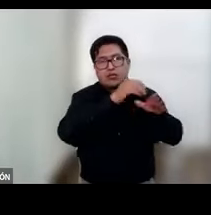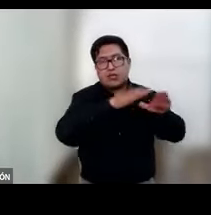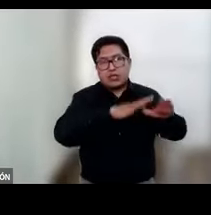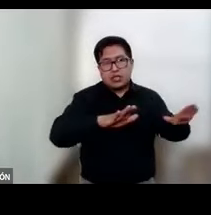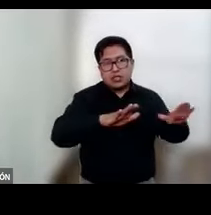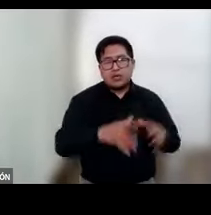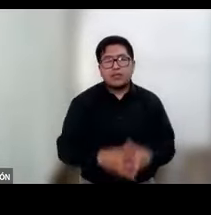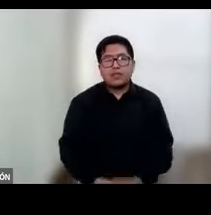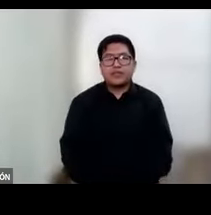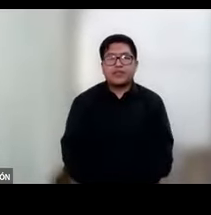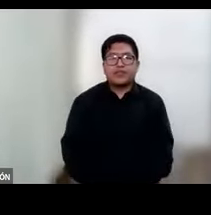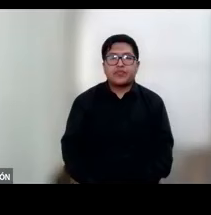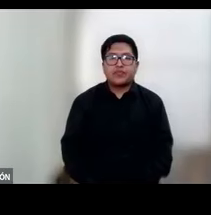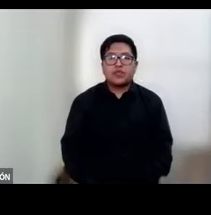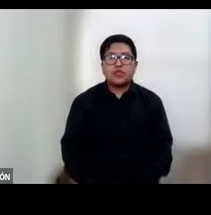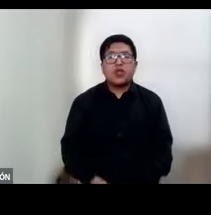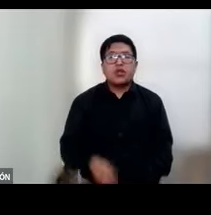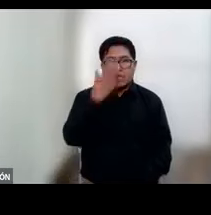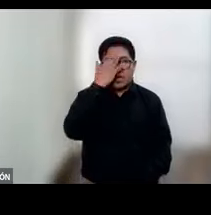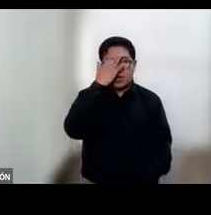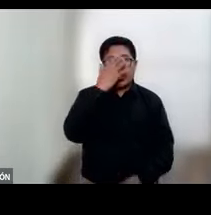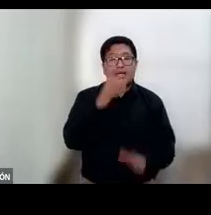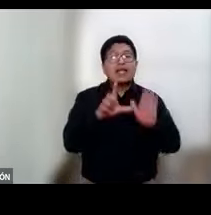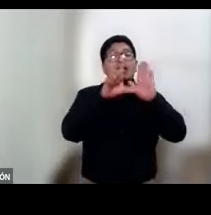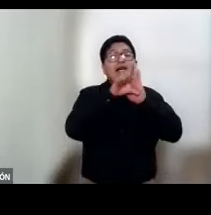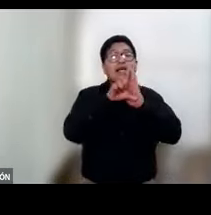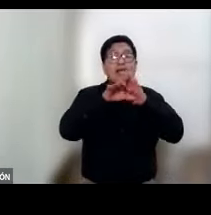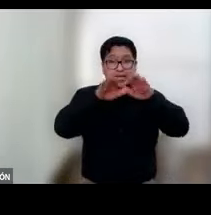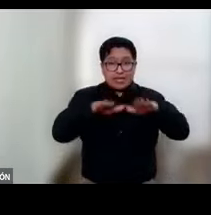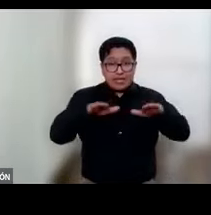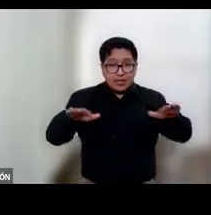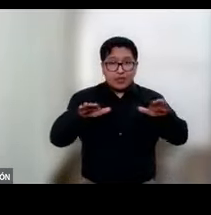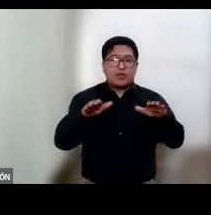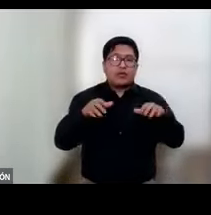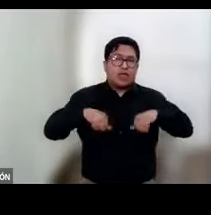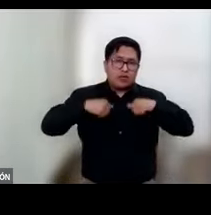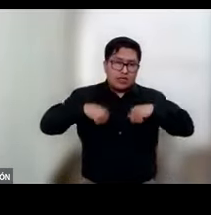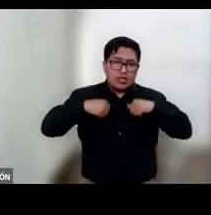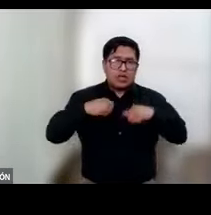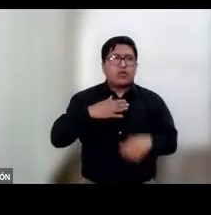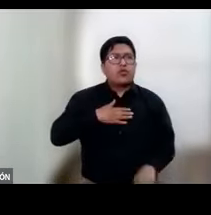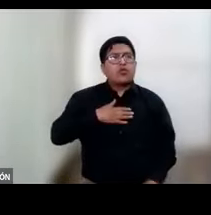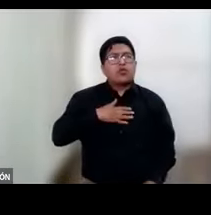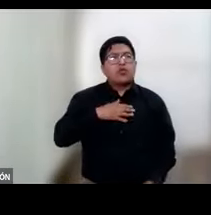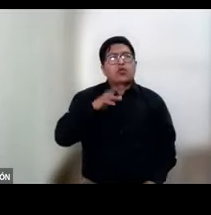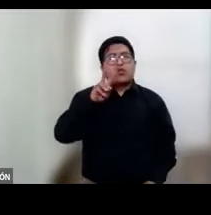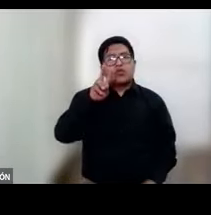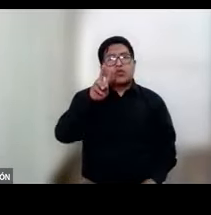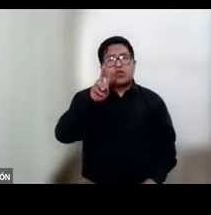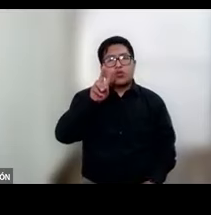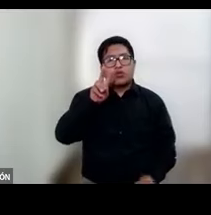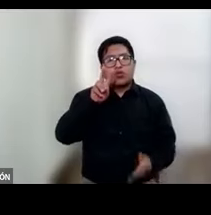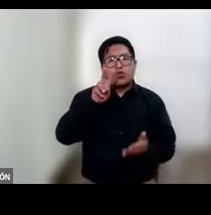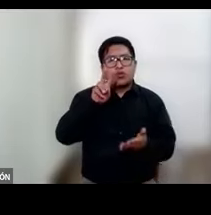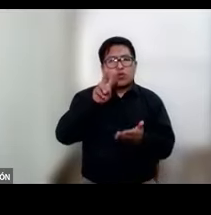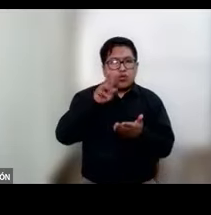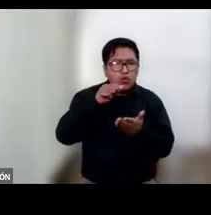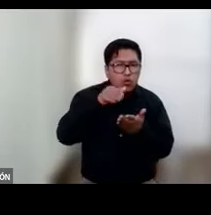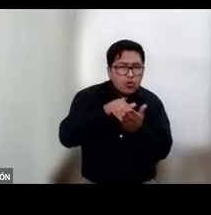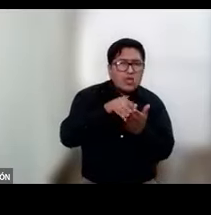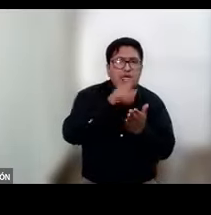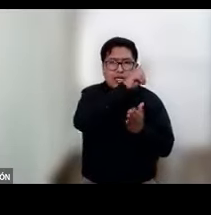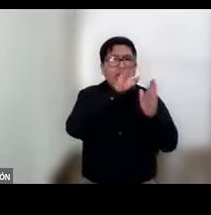es por eso que nuestro código niña el niño adolescente también y después yo estuve el 2000 donde las cámaras